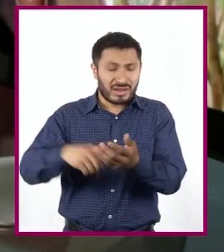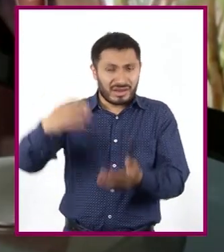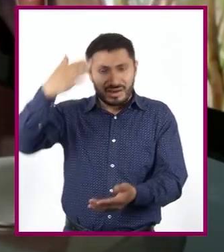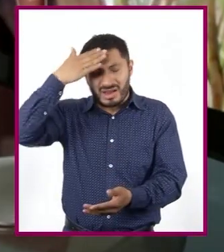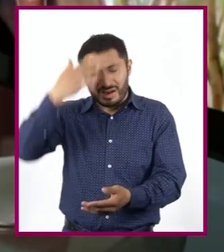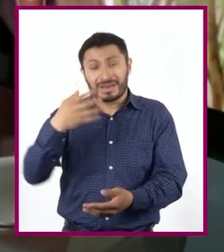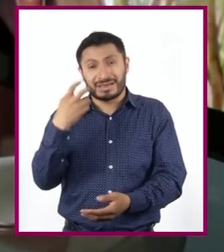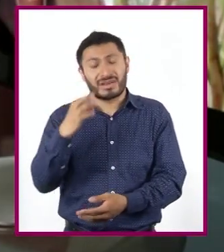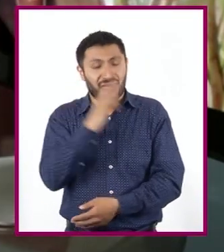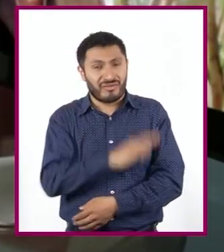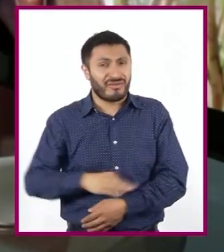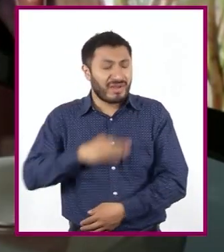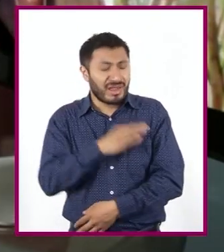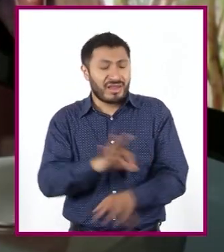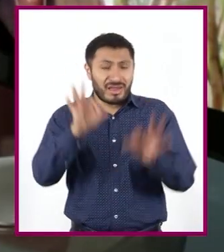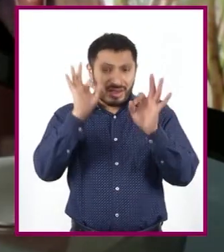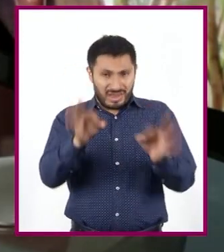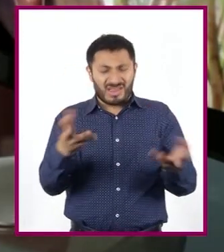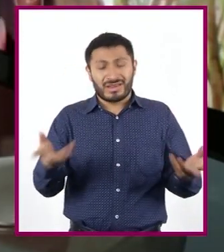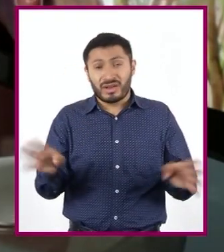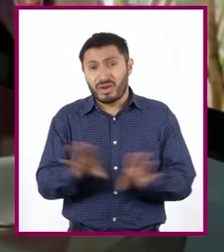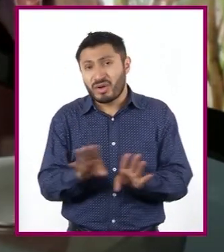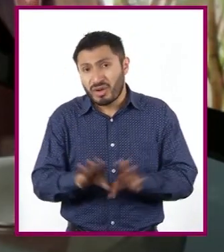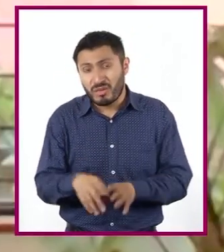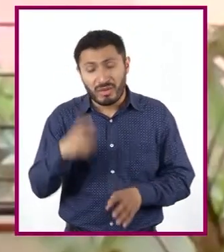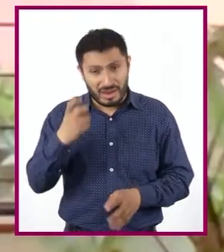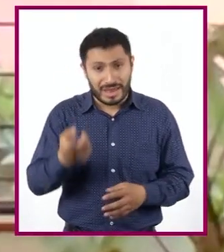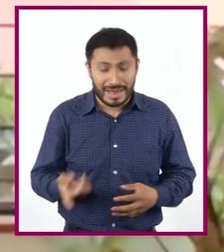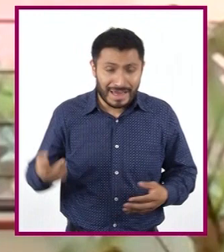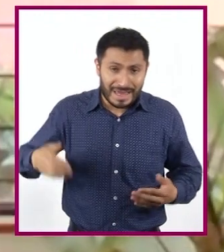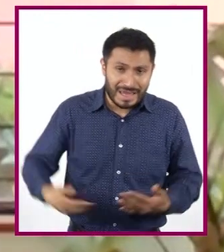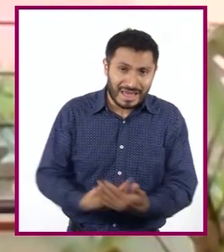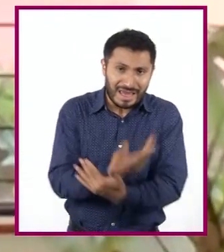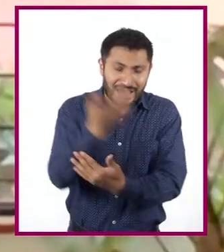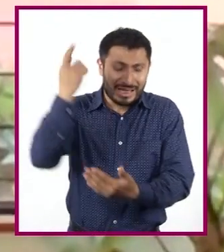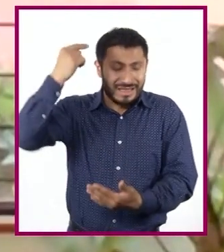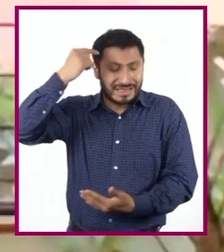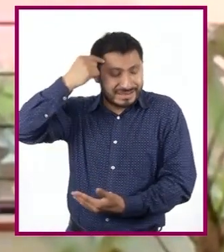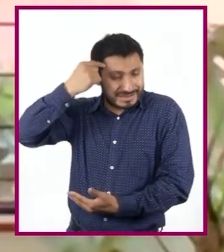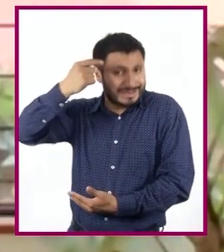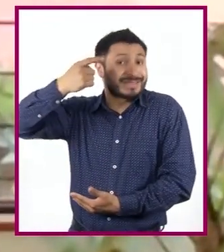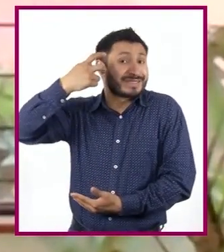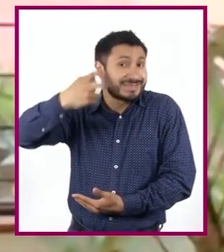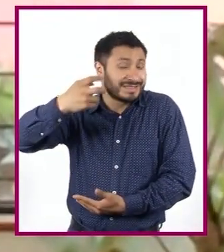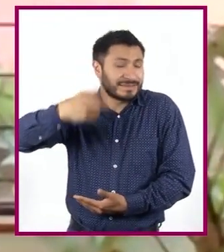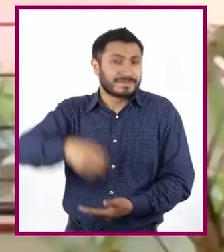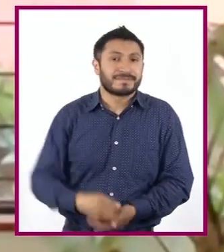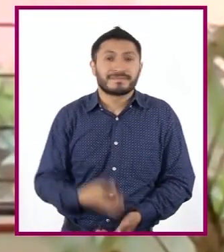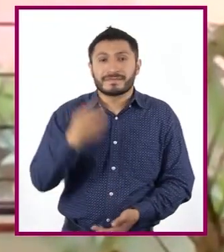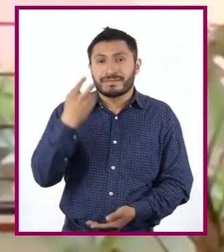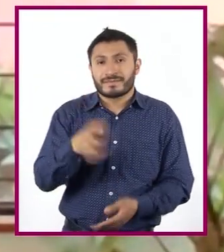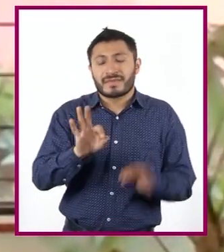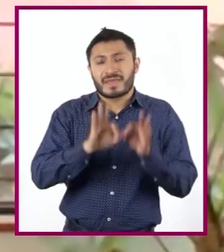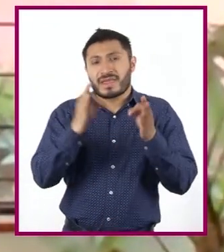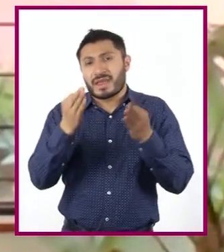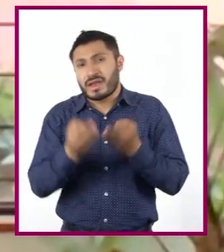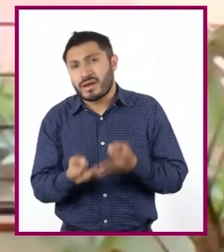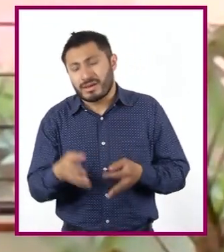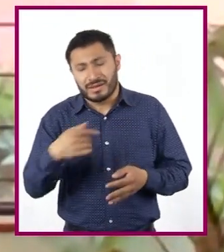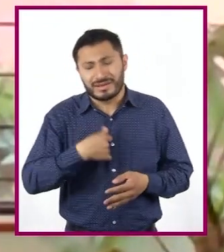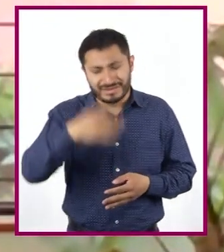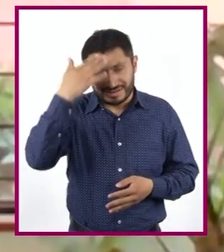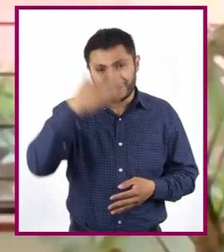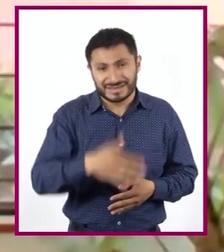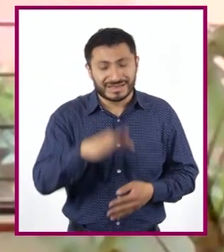sea con amigos, con profesores, con familiares. Eso es un primer paso, que primero nosotros nos recomienden